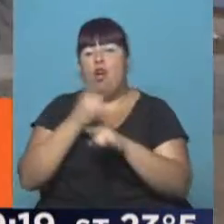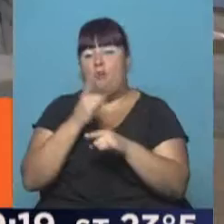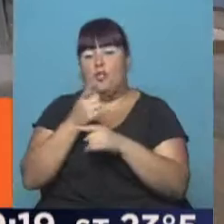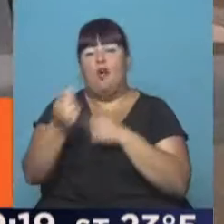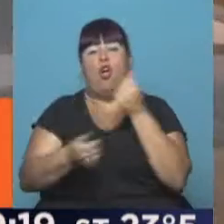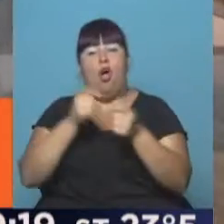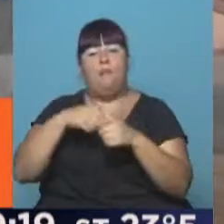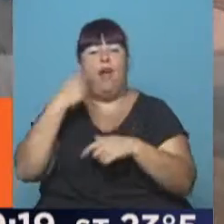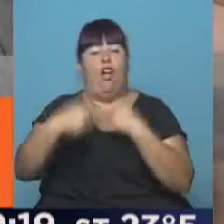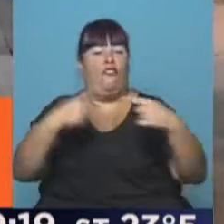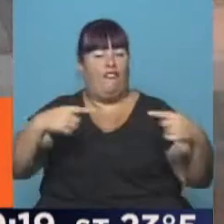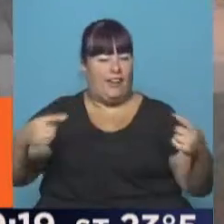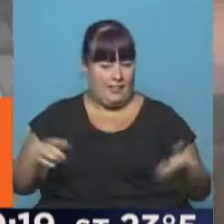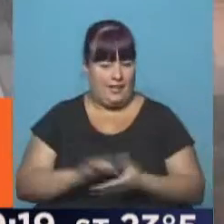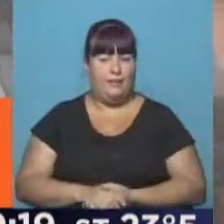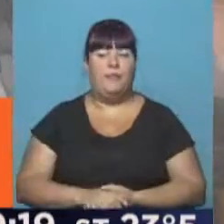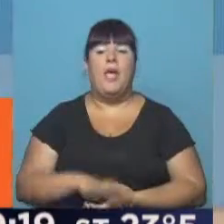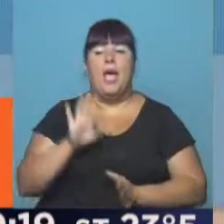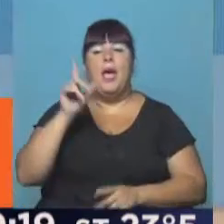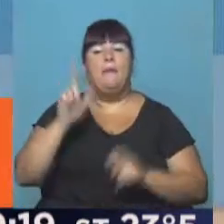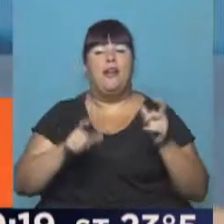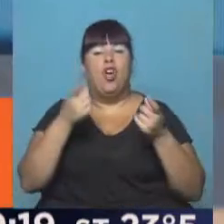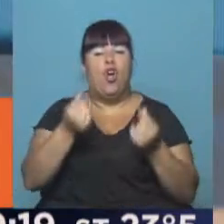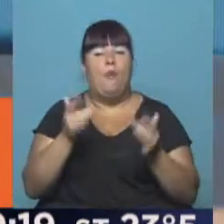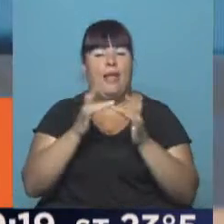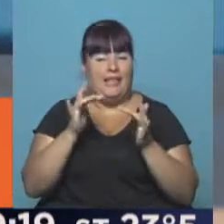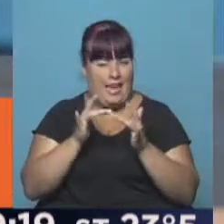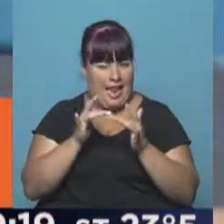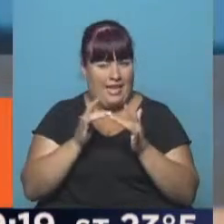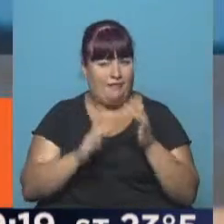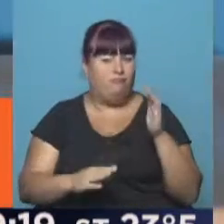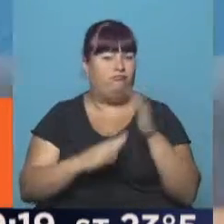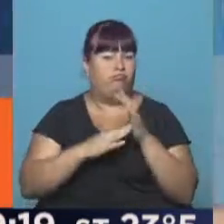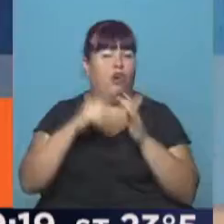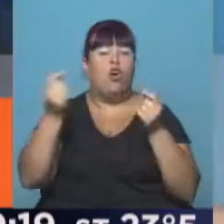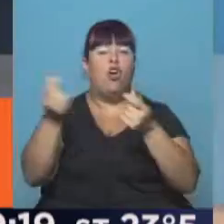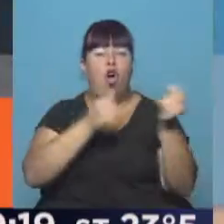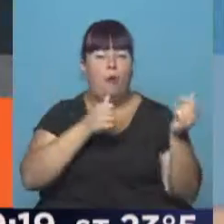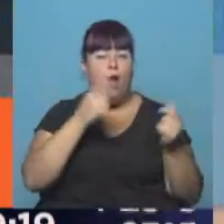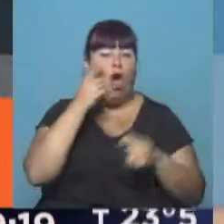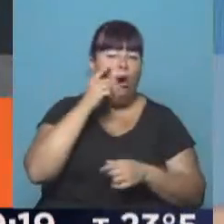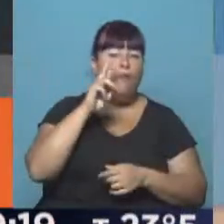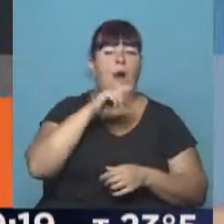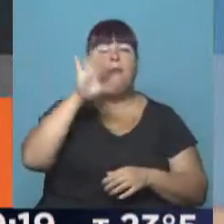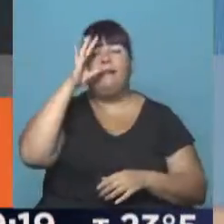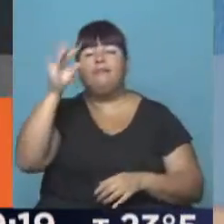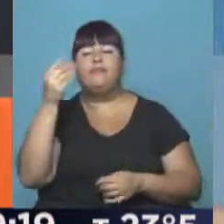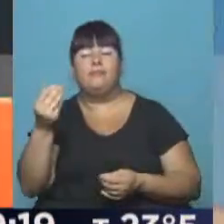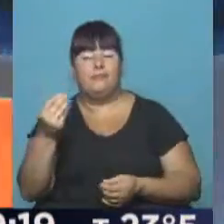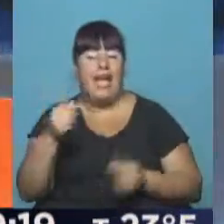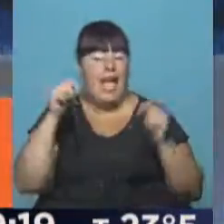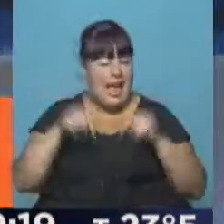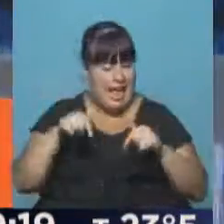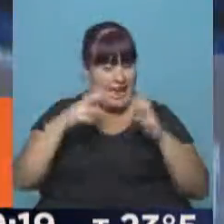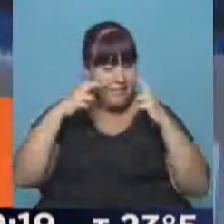que compran cada vez más rubros más usuarios que compran por internet lideran en las compras los hombres o las mujeres en